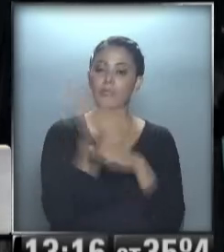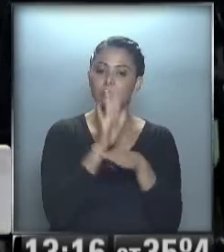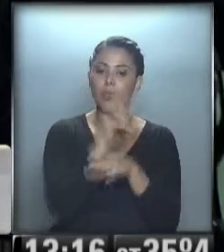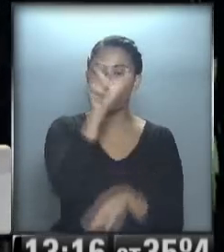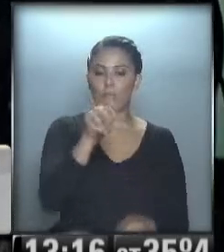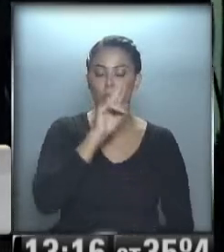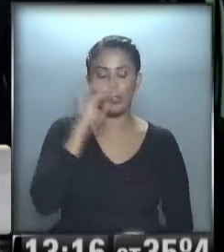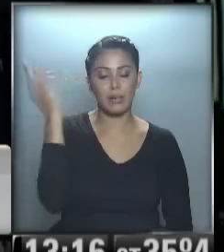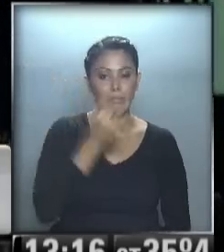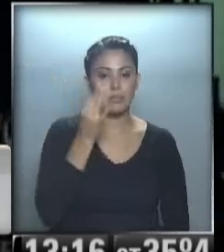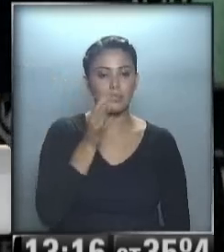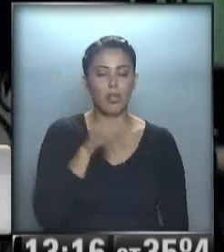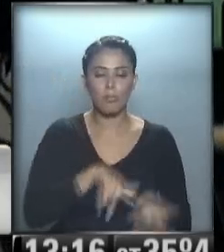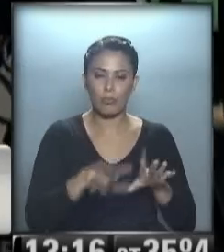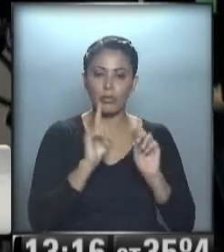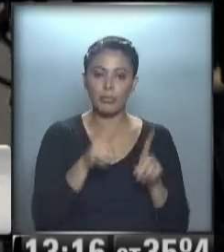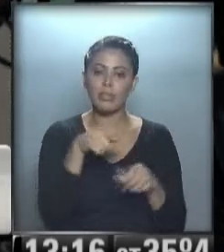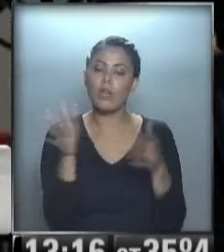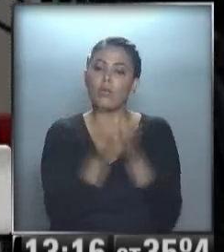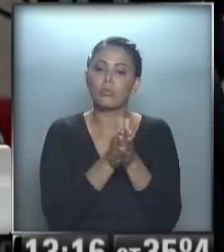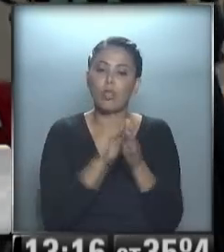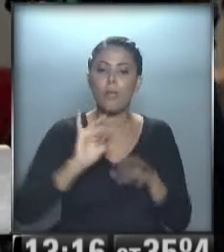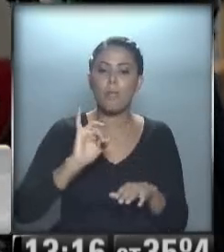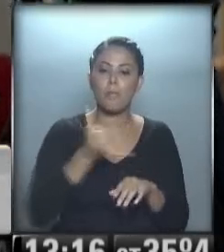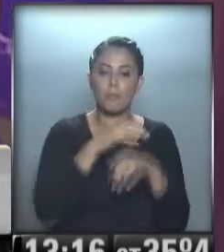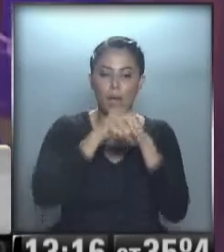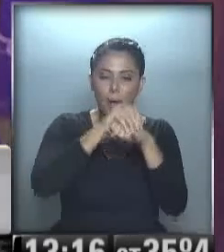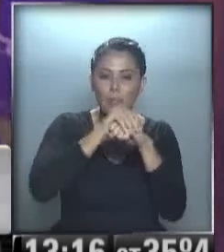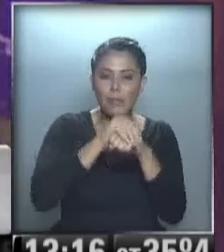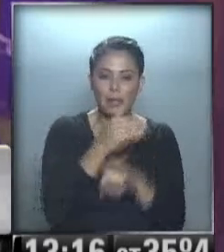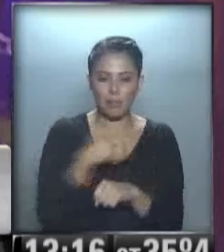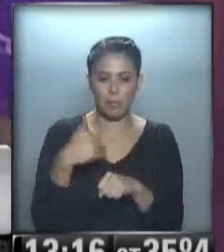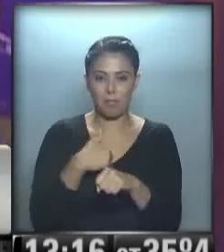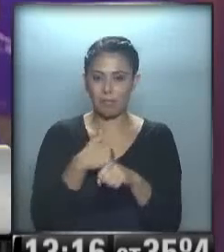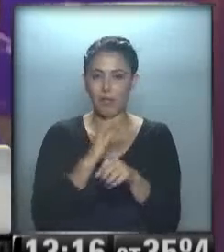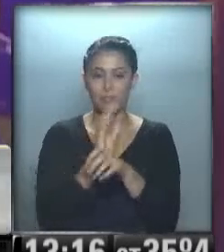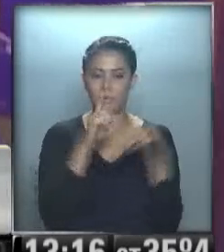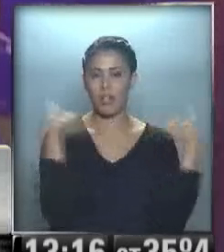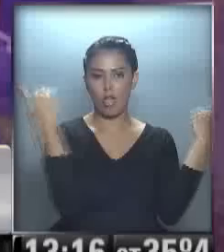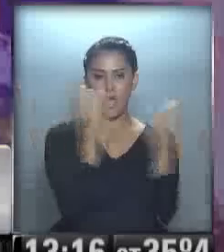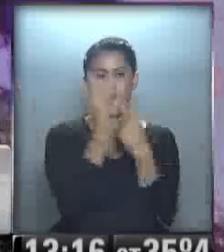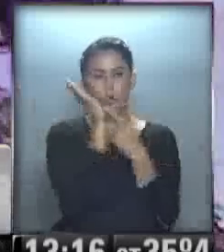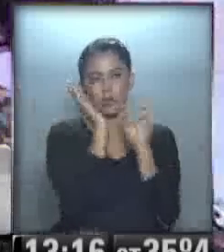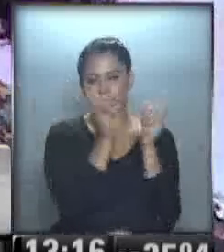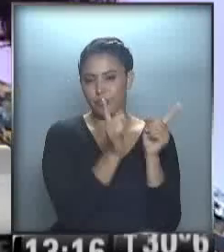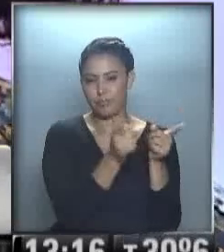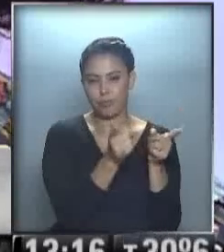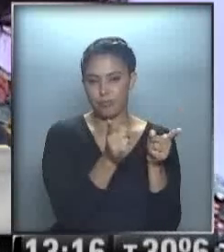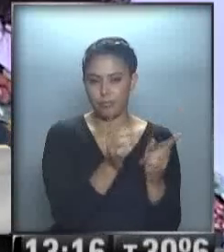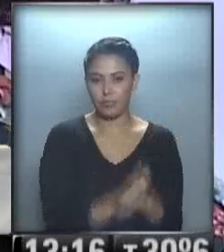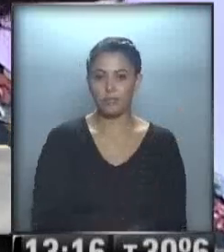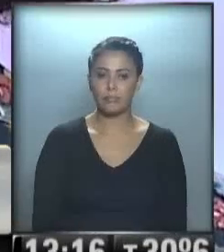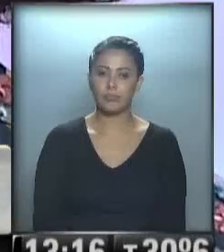y está acompañada por su mejor amiga y su madre y muy encerrada como en su cuarto tod esos días que pasan